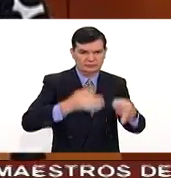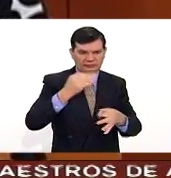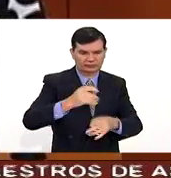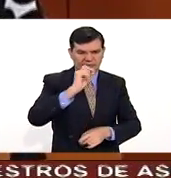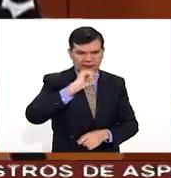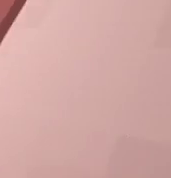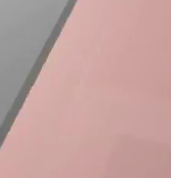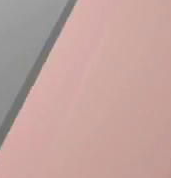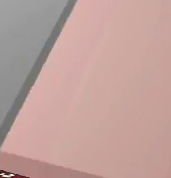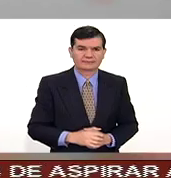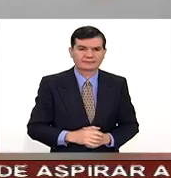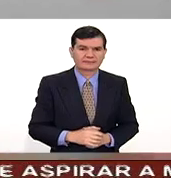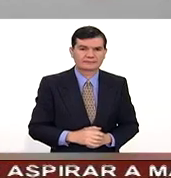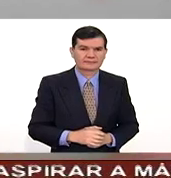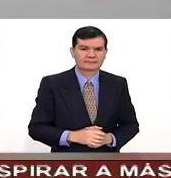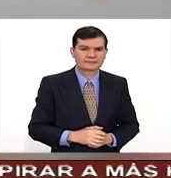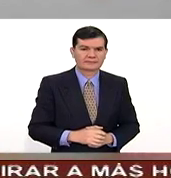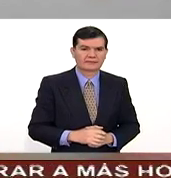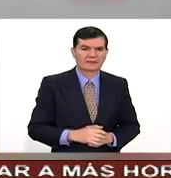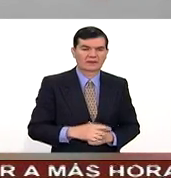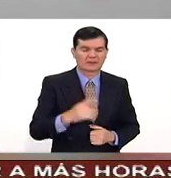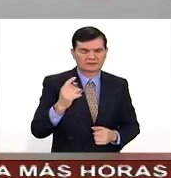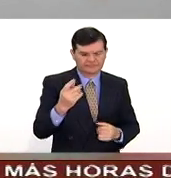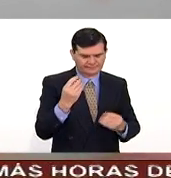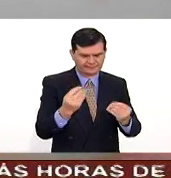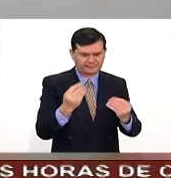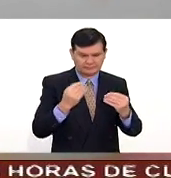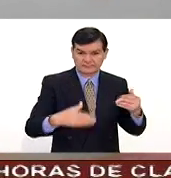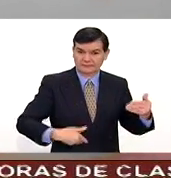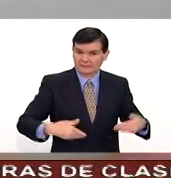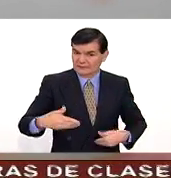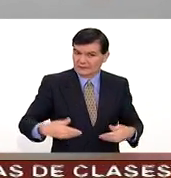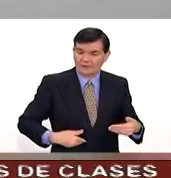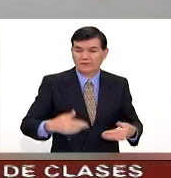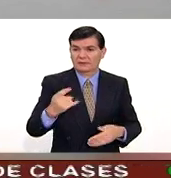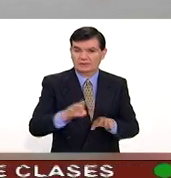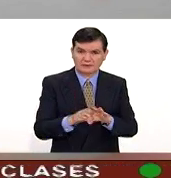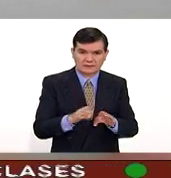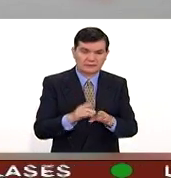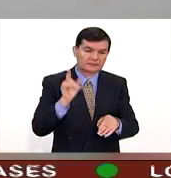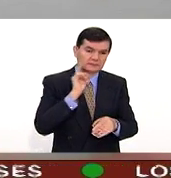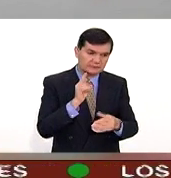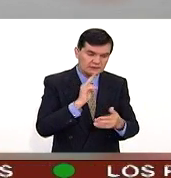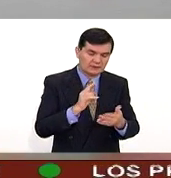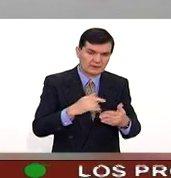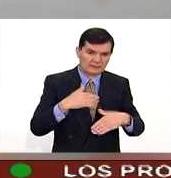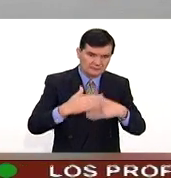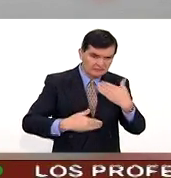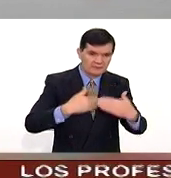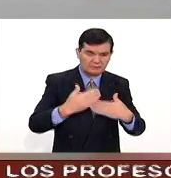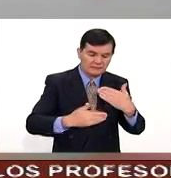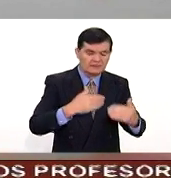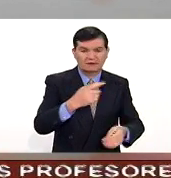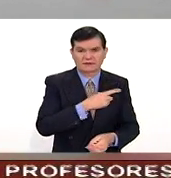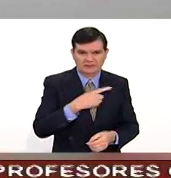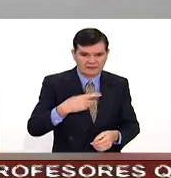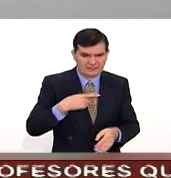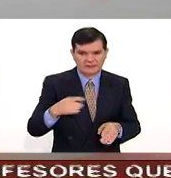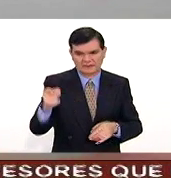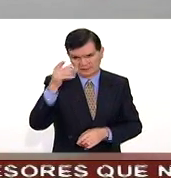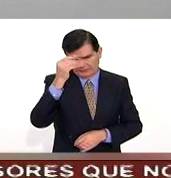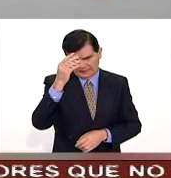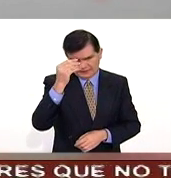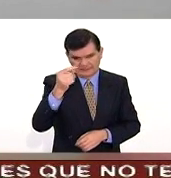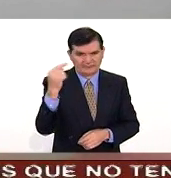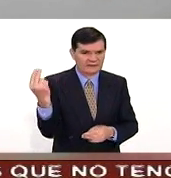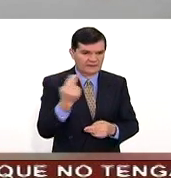país. Si tanto les molesta el paso de las mujeres, se van a tener que enseñar,